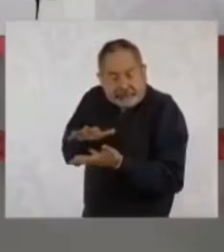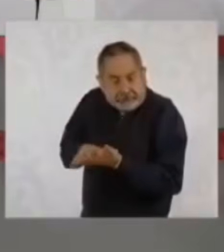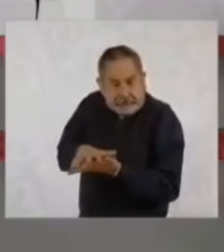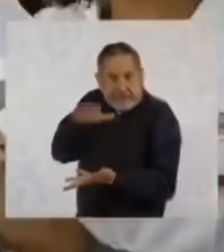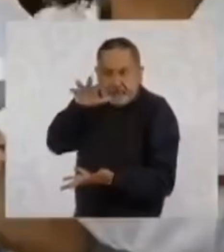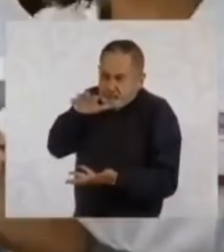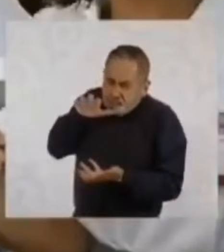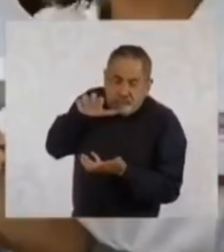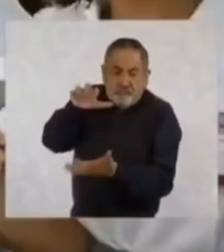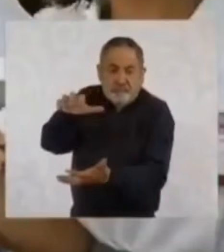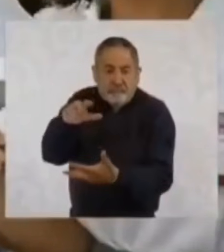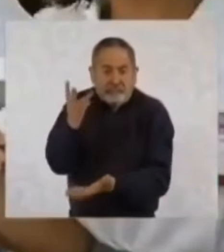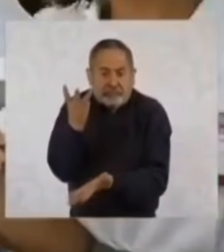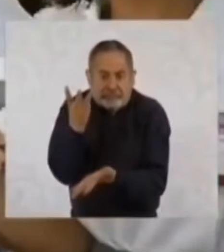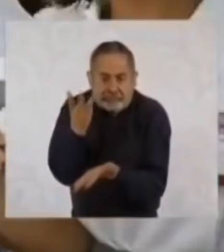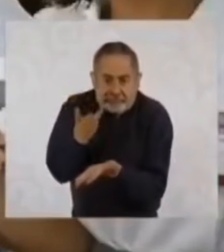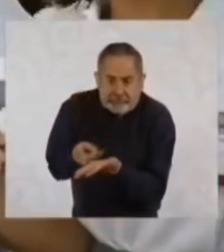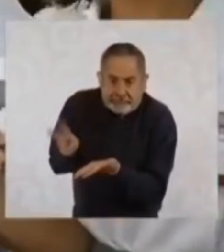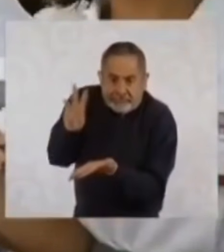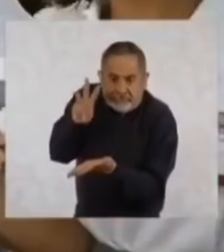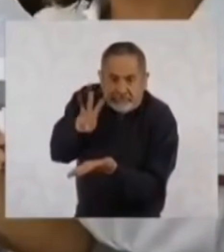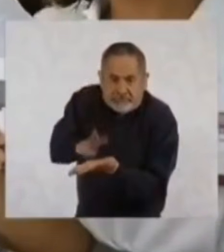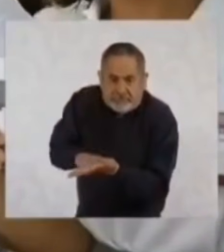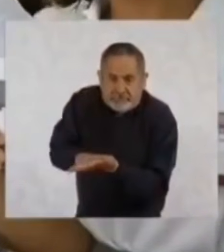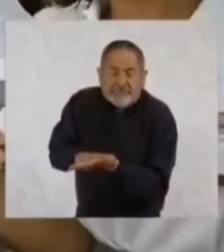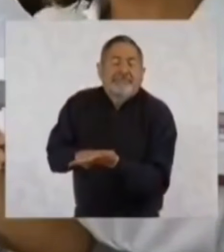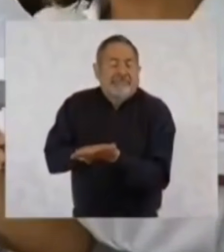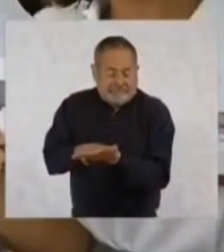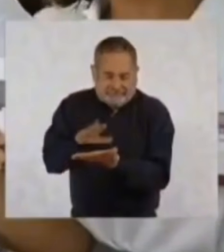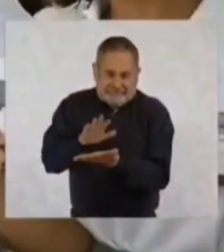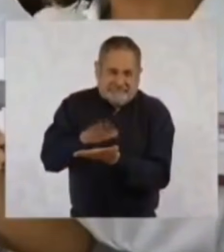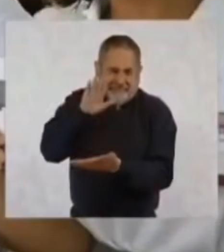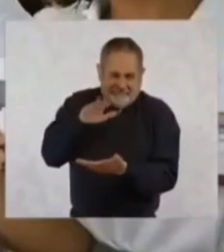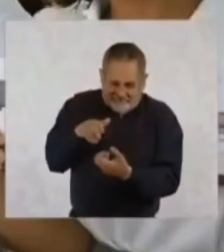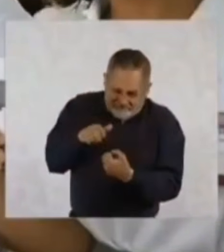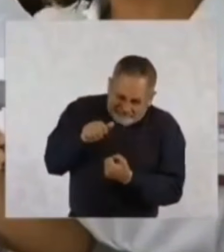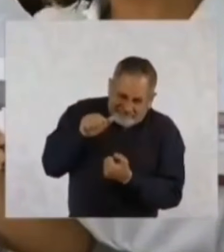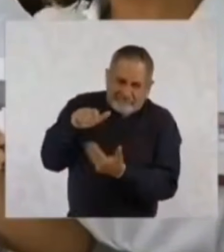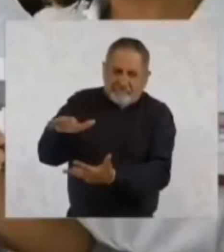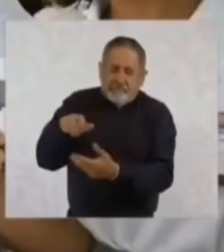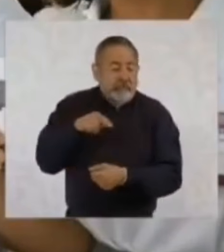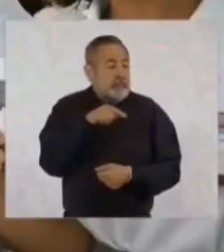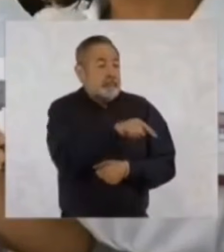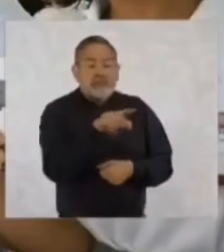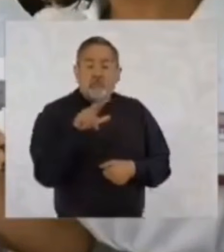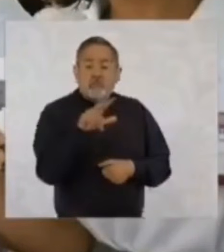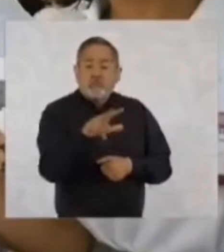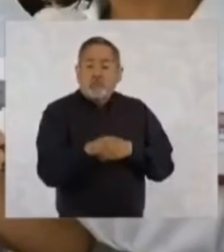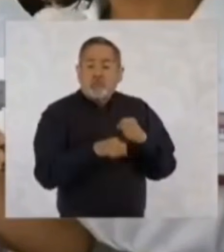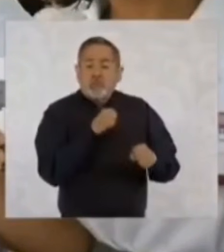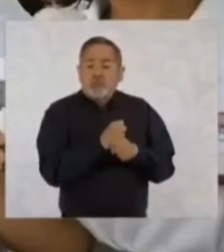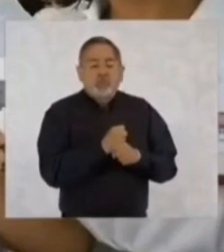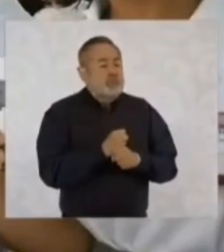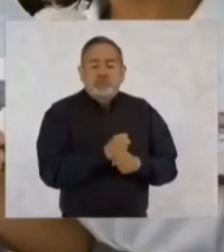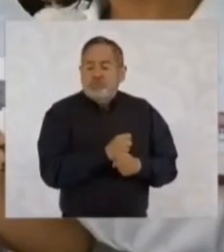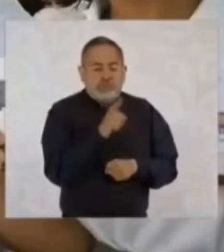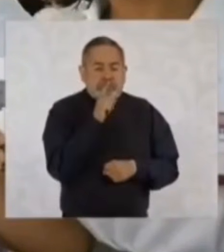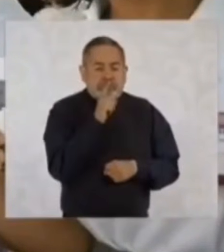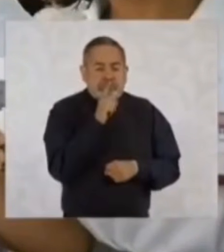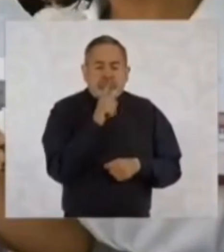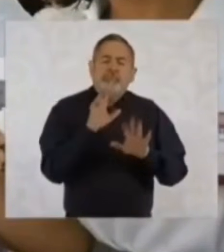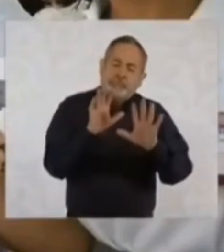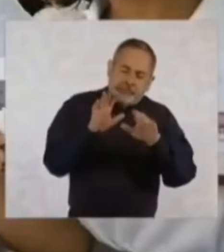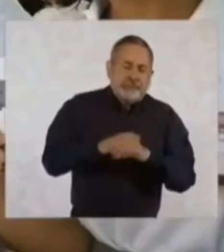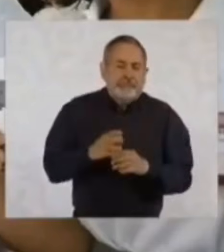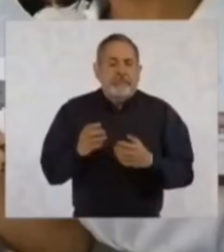2030 será casi 3 veces más de lo que invirtieron en 18 años. Por número de becas, por número